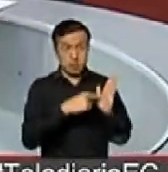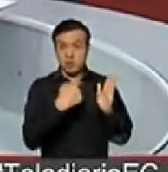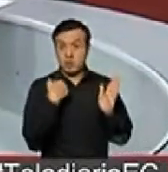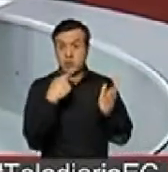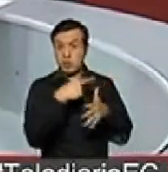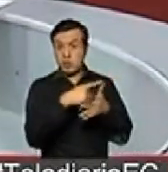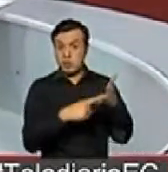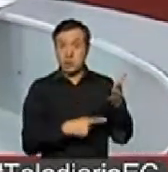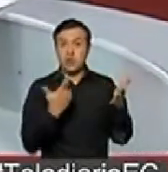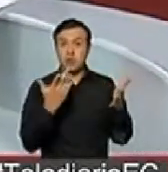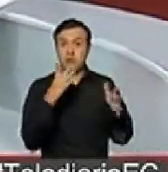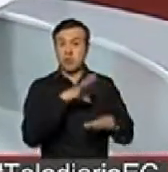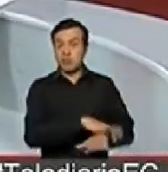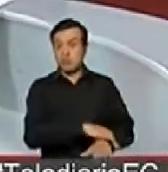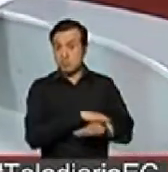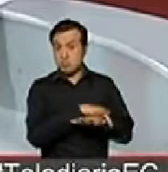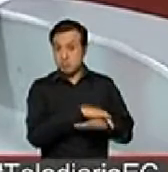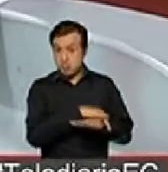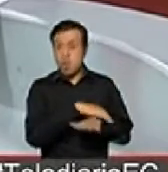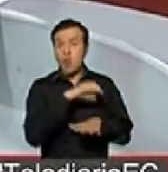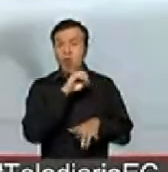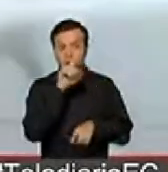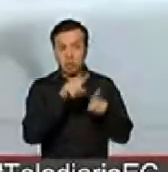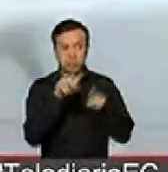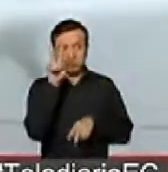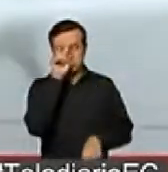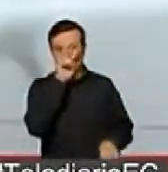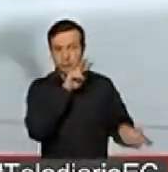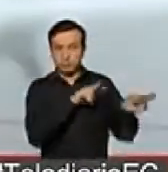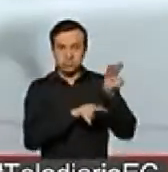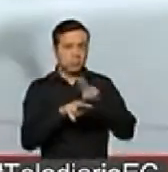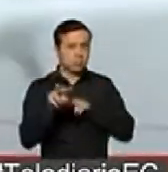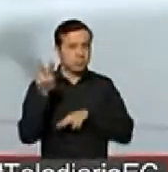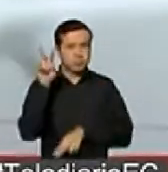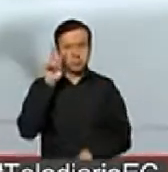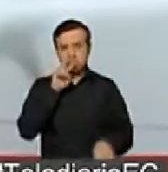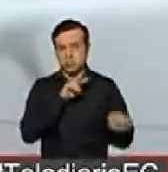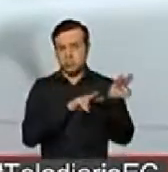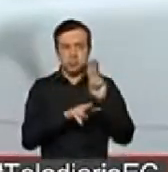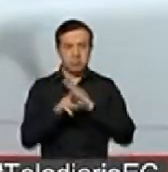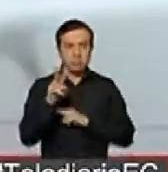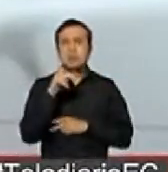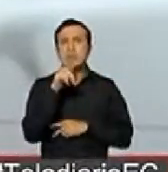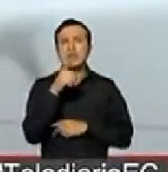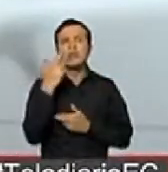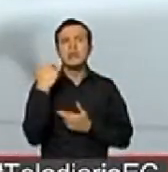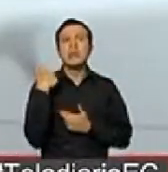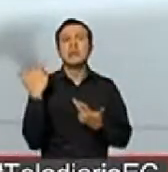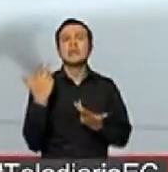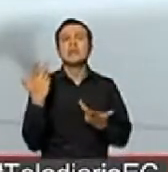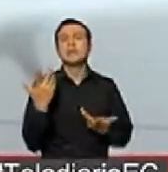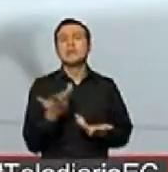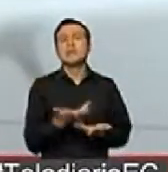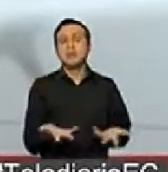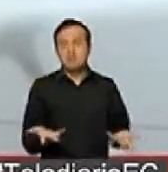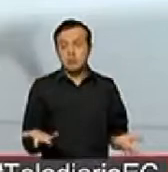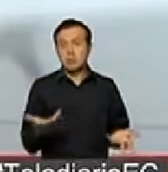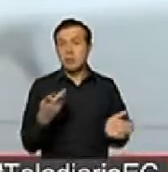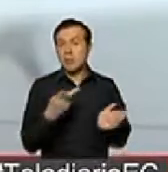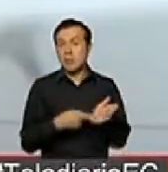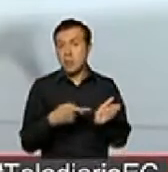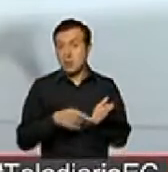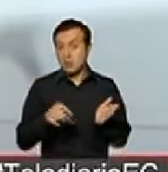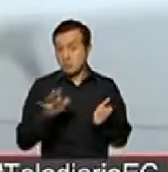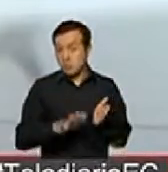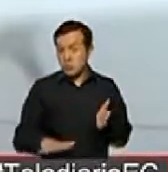tienen dispositivos electrónicos o son constantemente monitoreados por quienes son los encargados de seguridad. ¿Qué pasa en nuestro